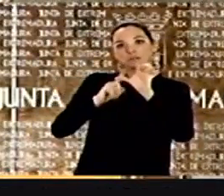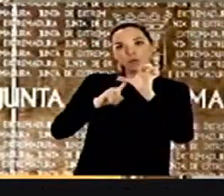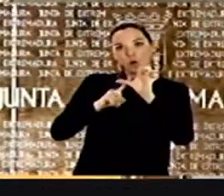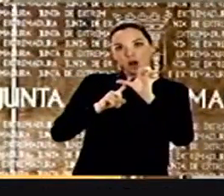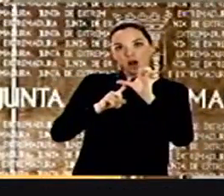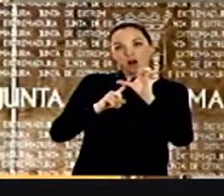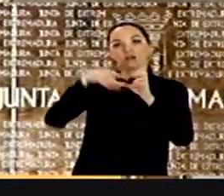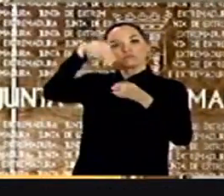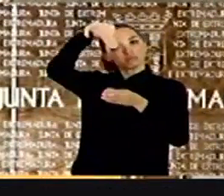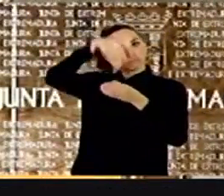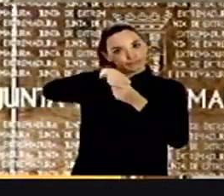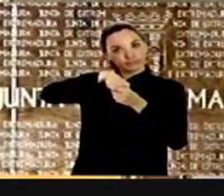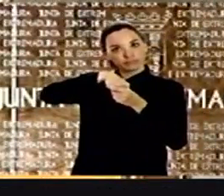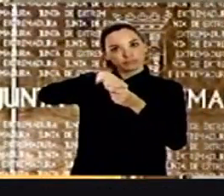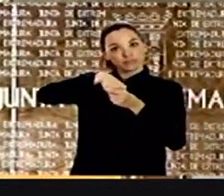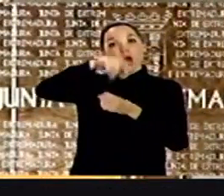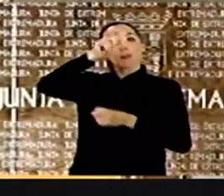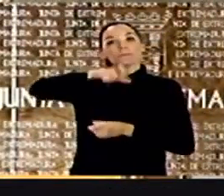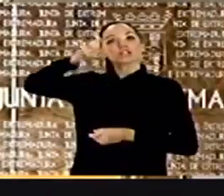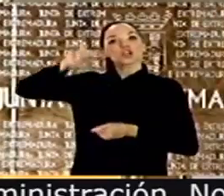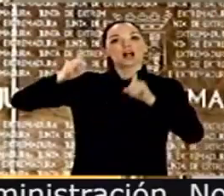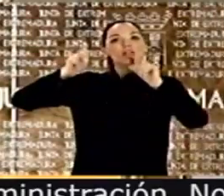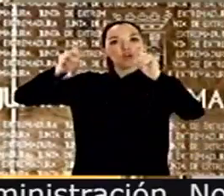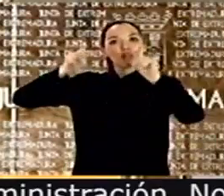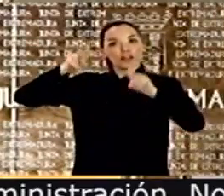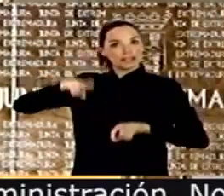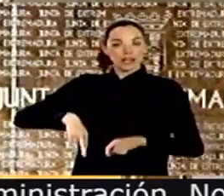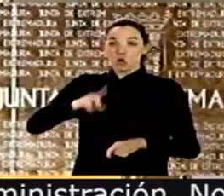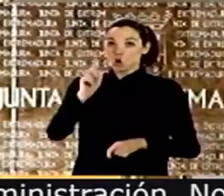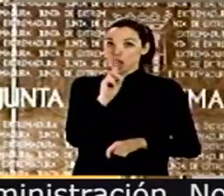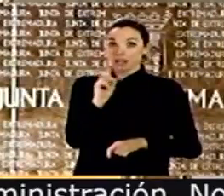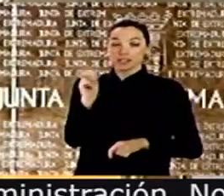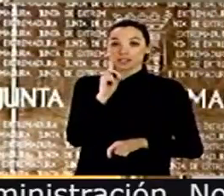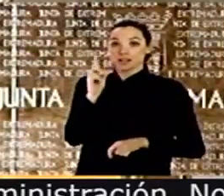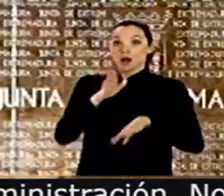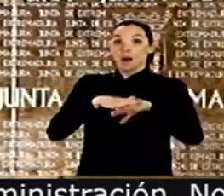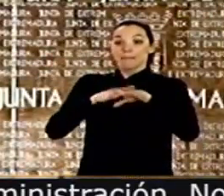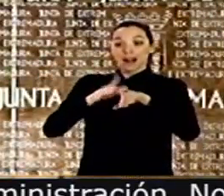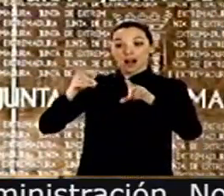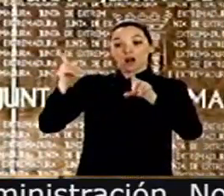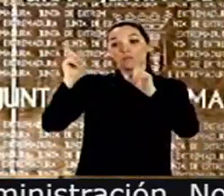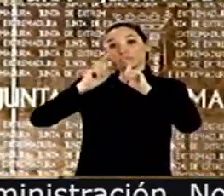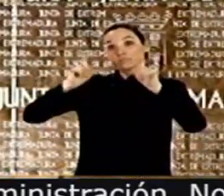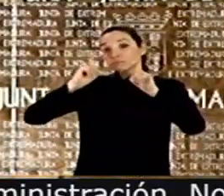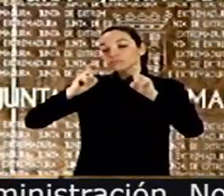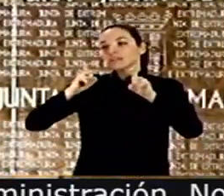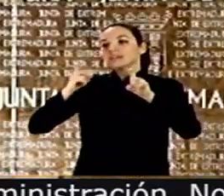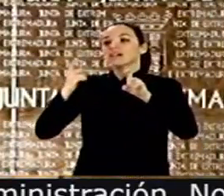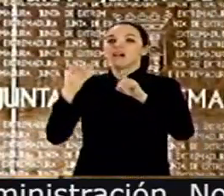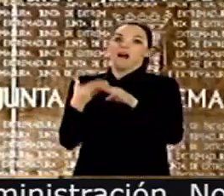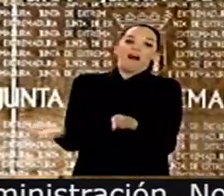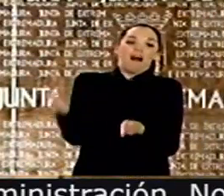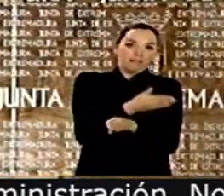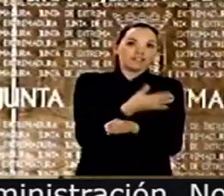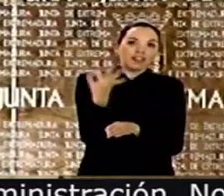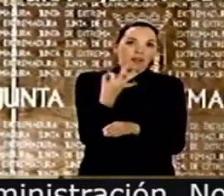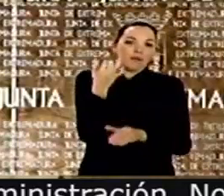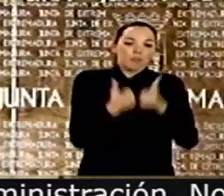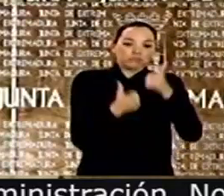Administración. No son personal docente. Para acceder a la categoría de personal docente tienes que pasar por un proceso de